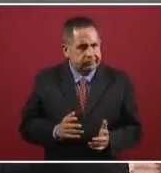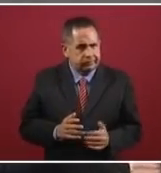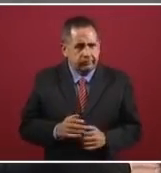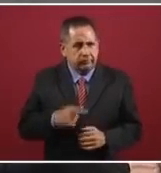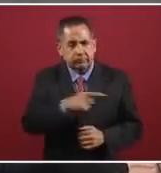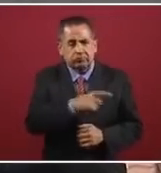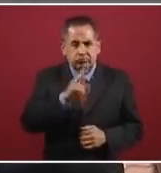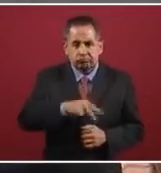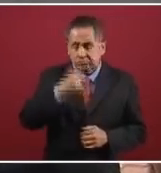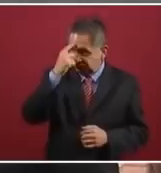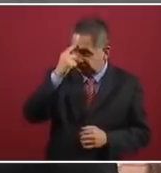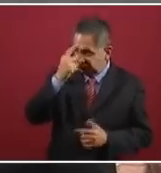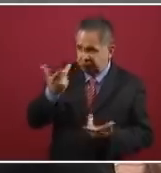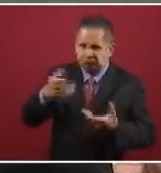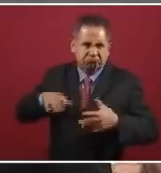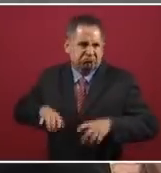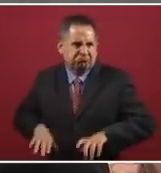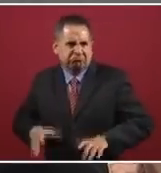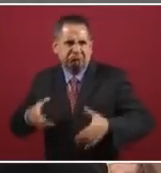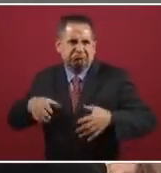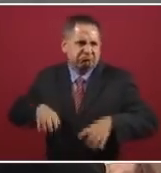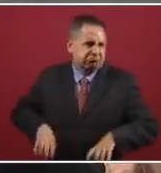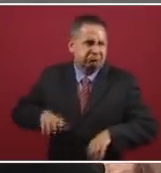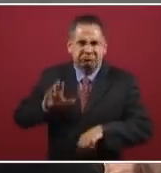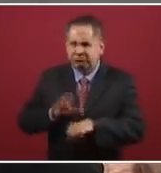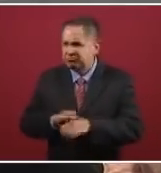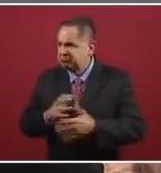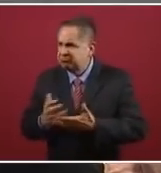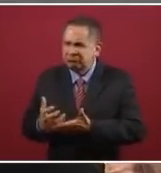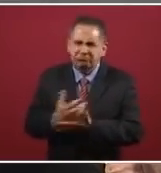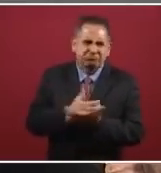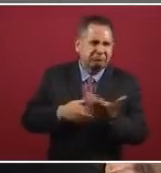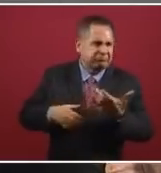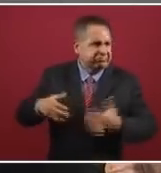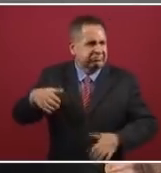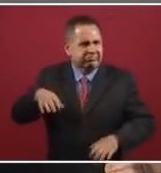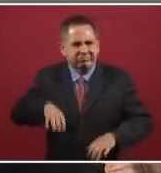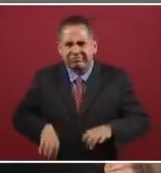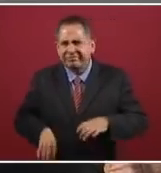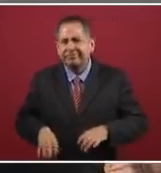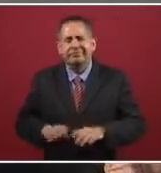el robo, el atraco por completo.